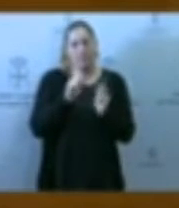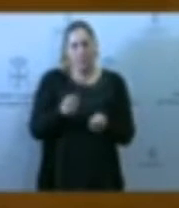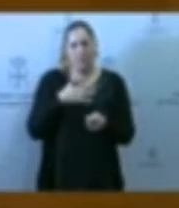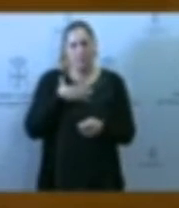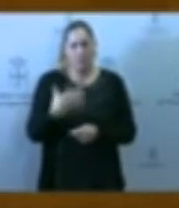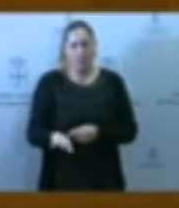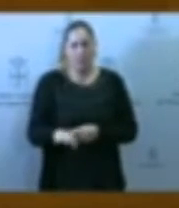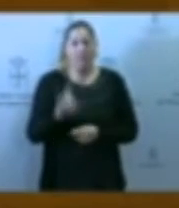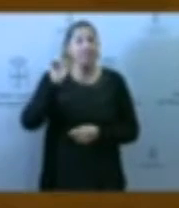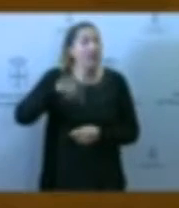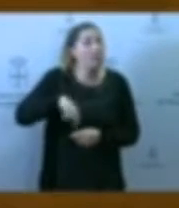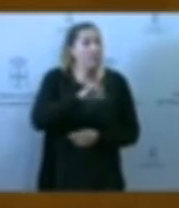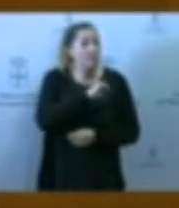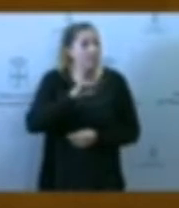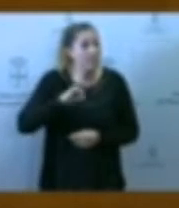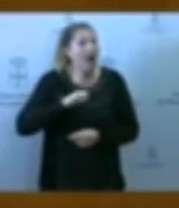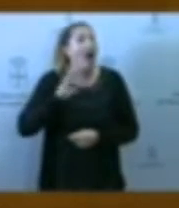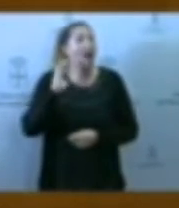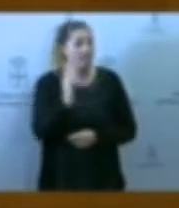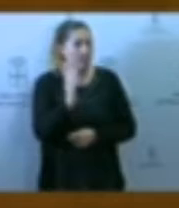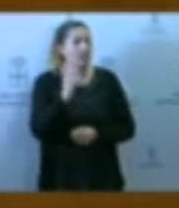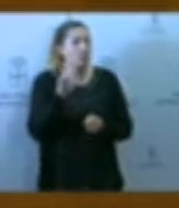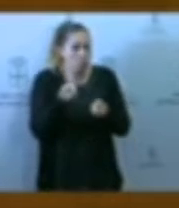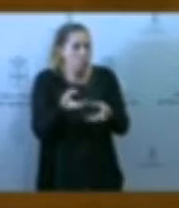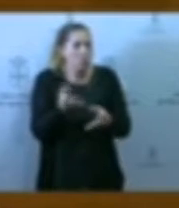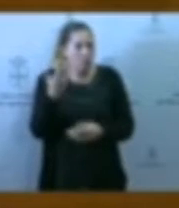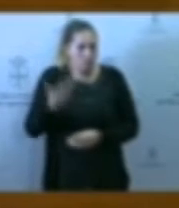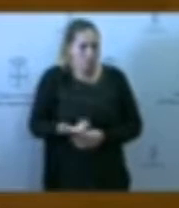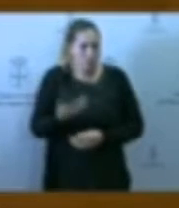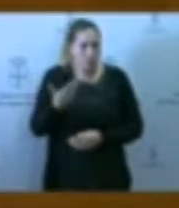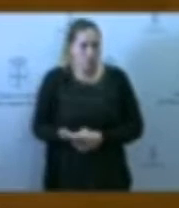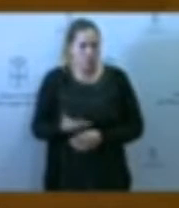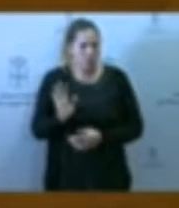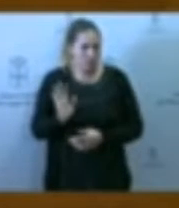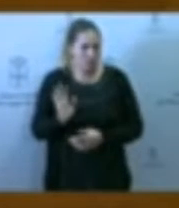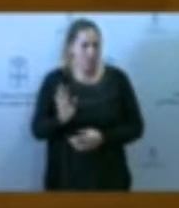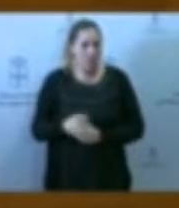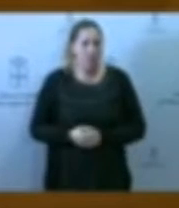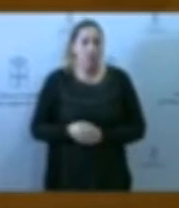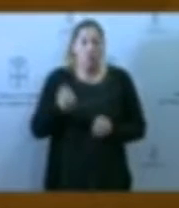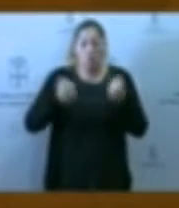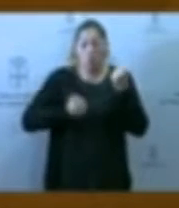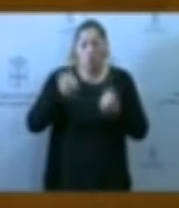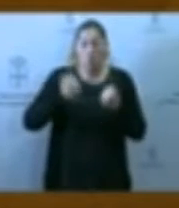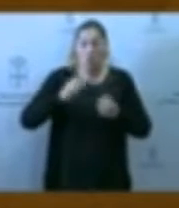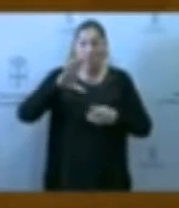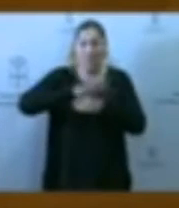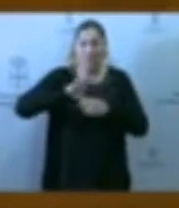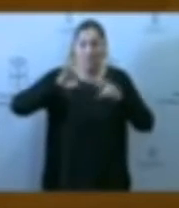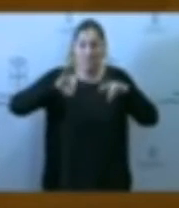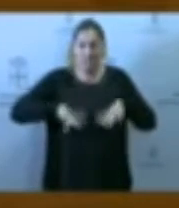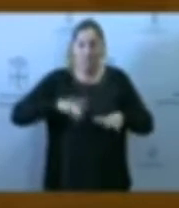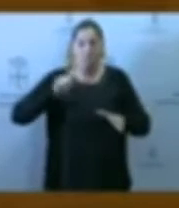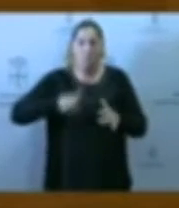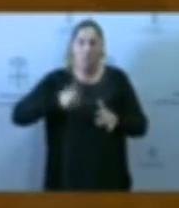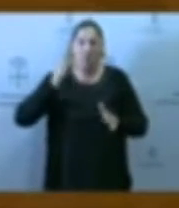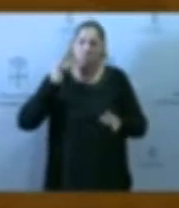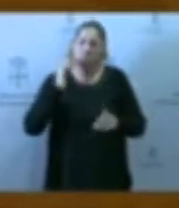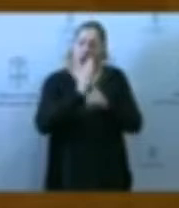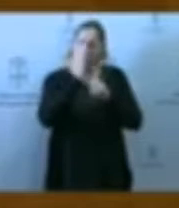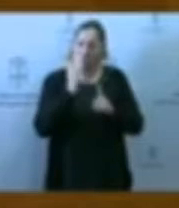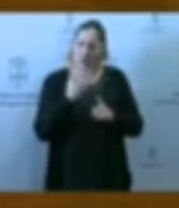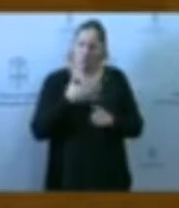Afecta a los particulares, que son un número importante. Es decir, tener un coche diésel para un particular con la penalización fiscal prevista se calcula